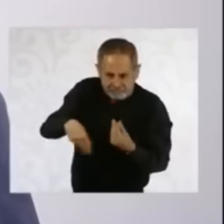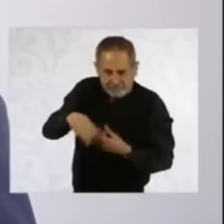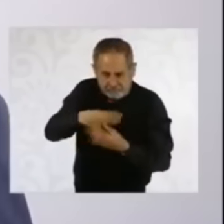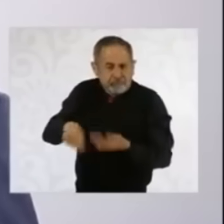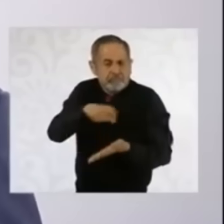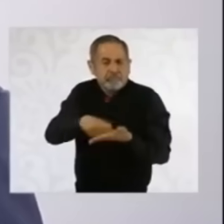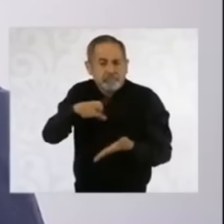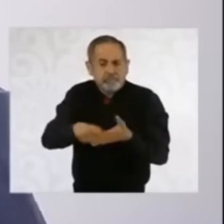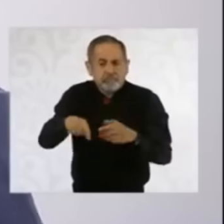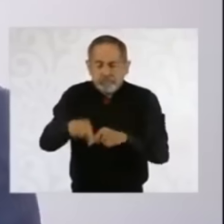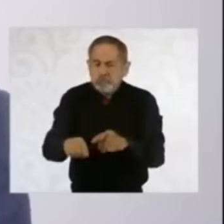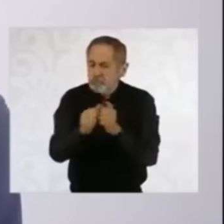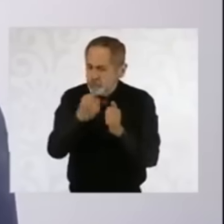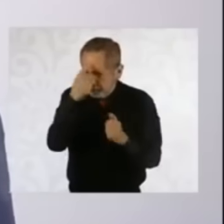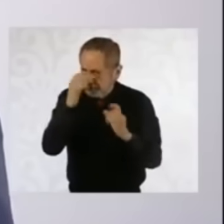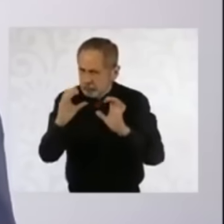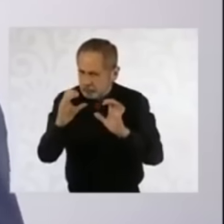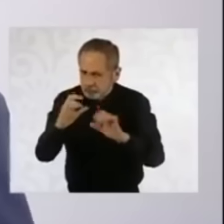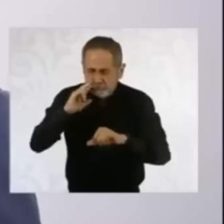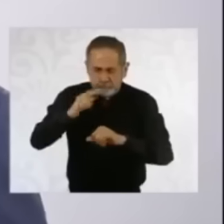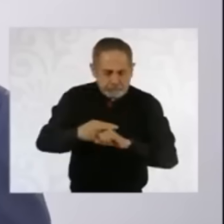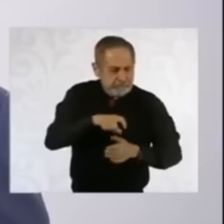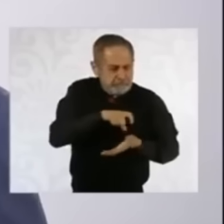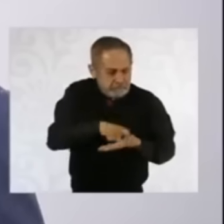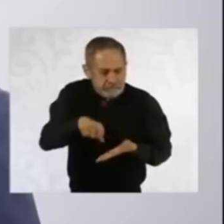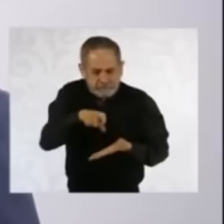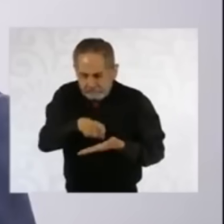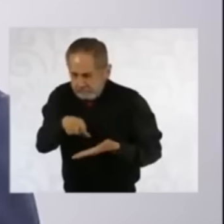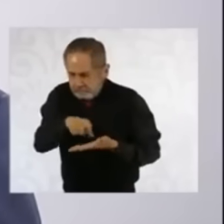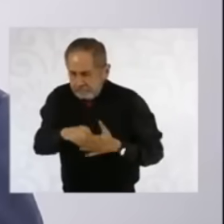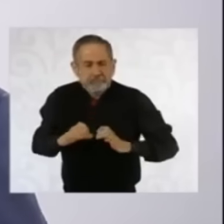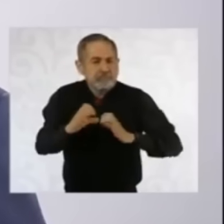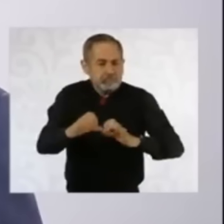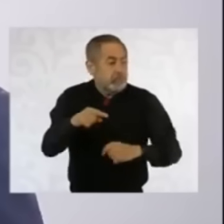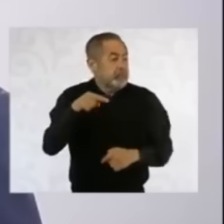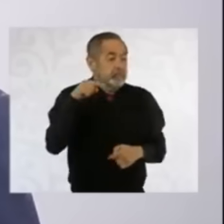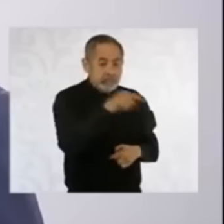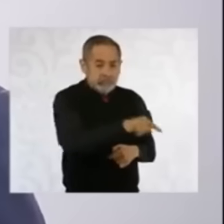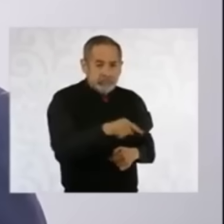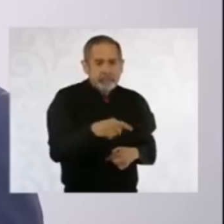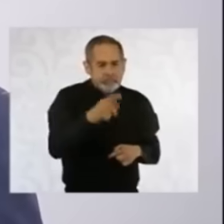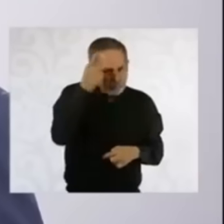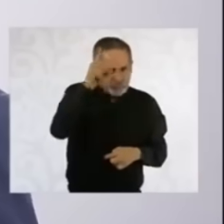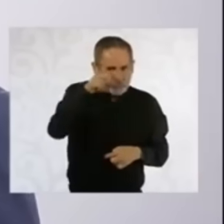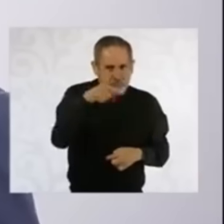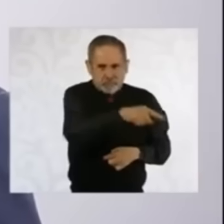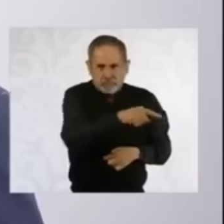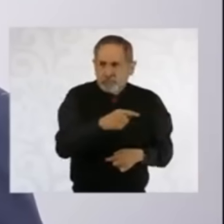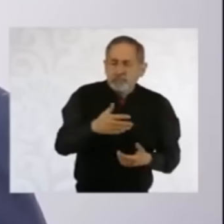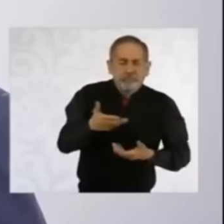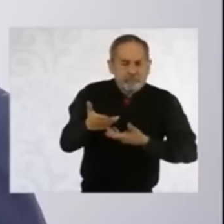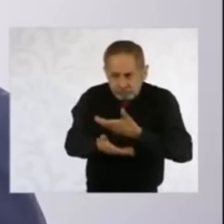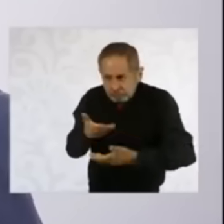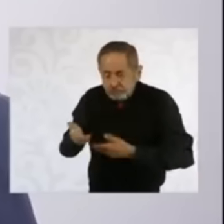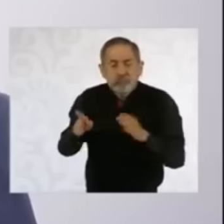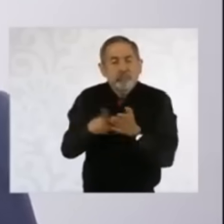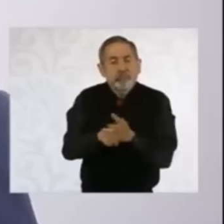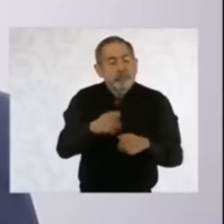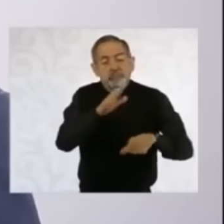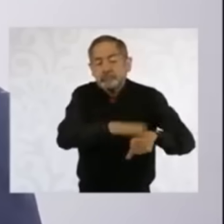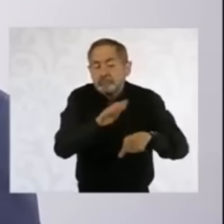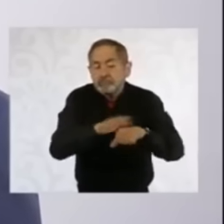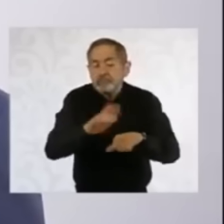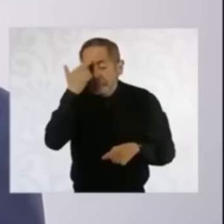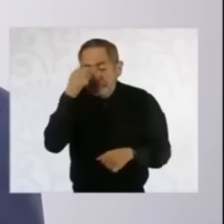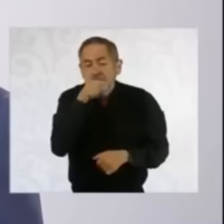sector económico para que siga creciendo y generando oport unidades para todos es momento de unirnos como país y apoyarnos mutuamente